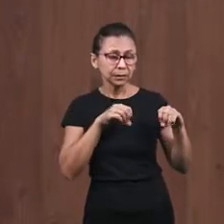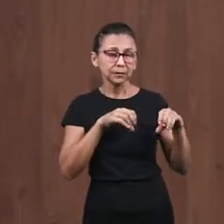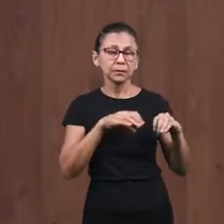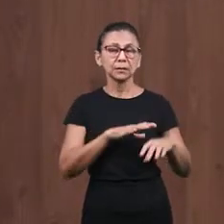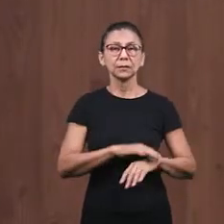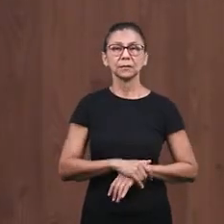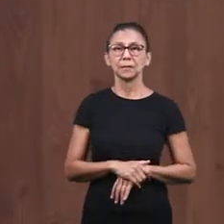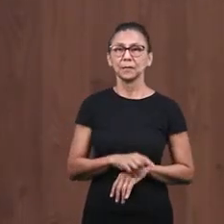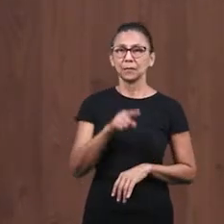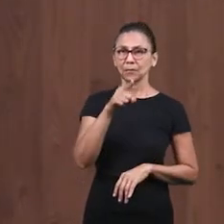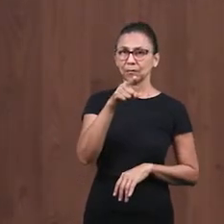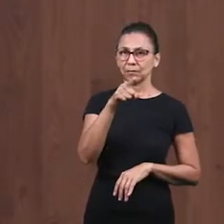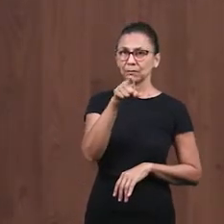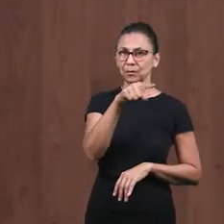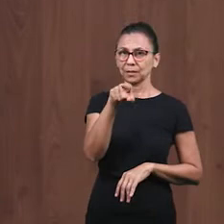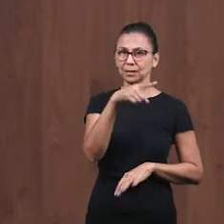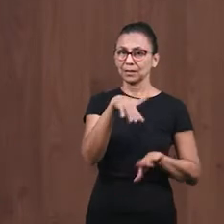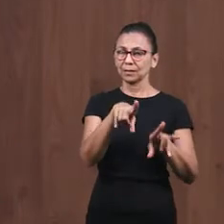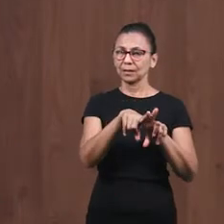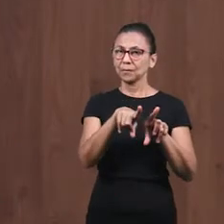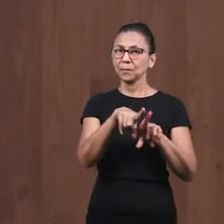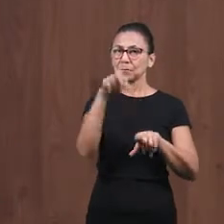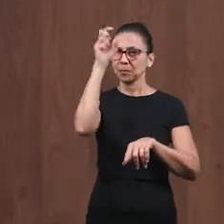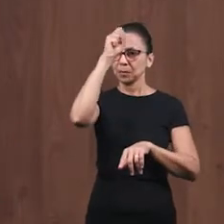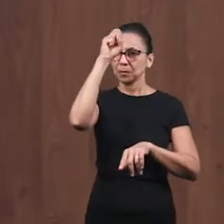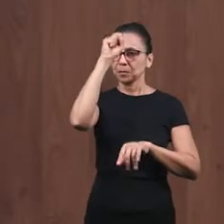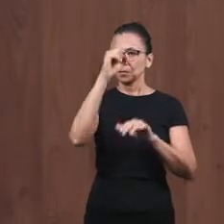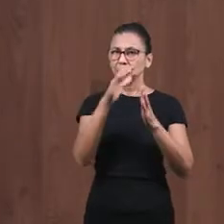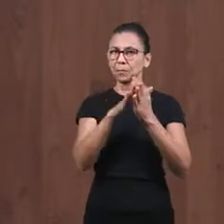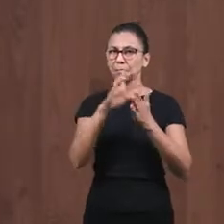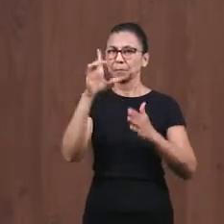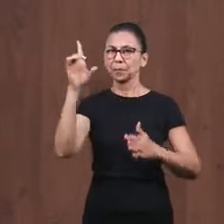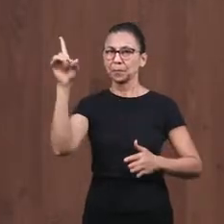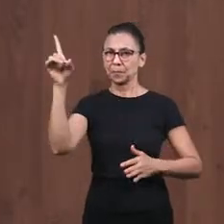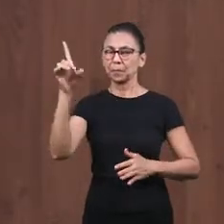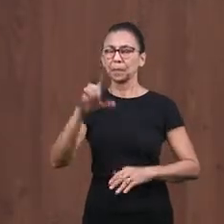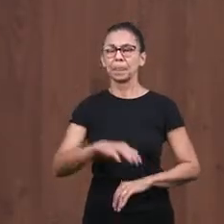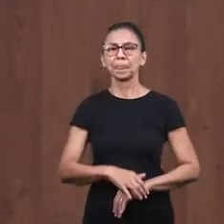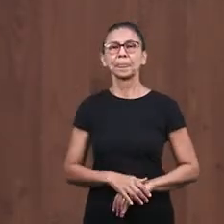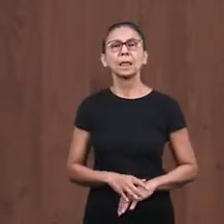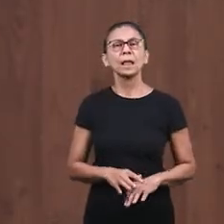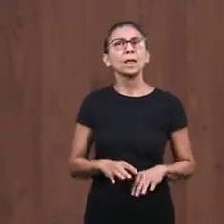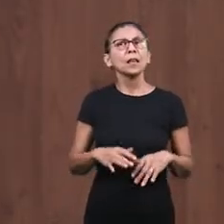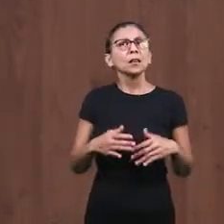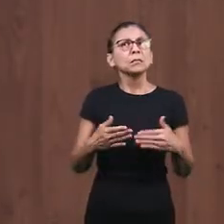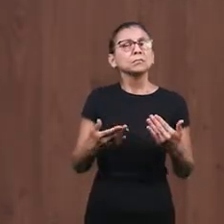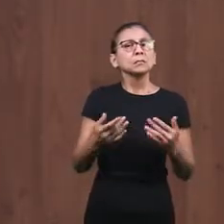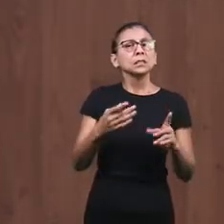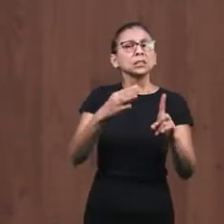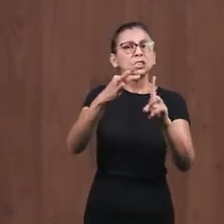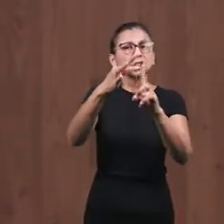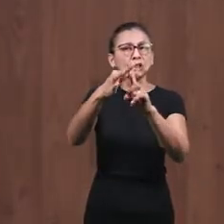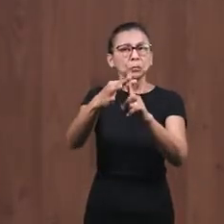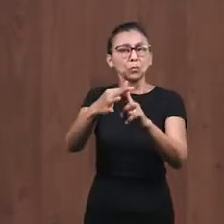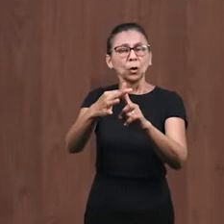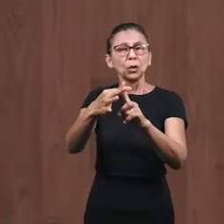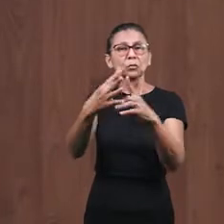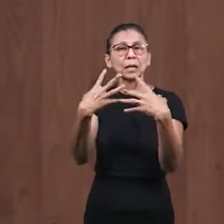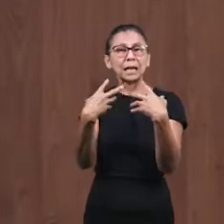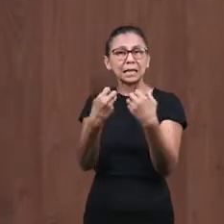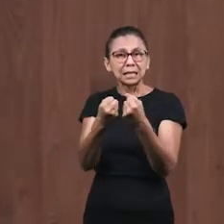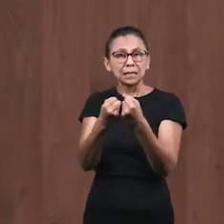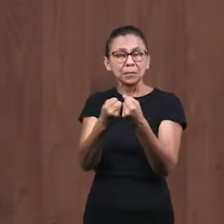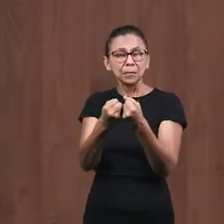están aprendiendo cada clase, cada culto sobre la palabra del Señor. Pero no solo fue la fe